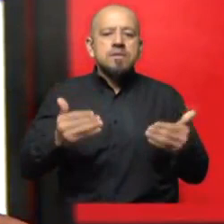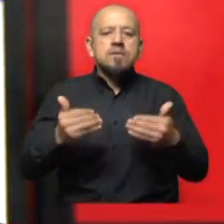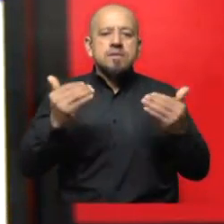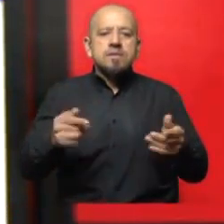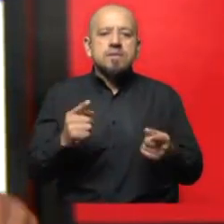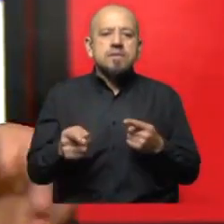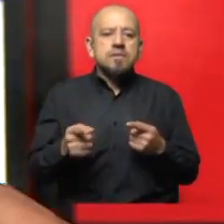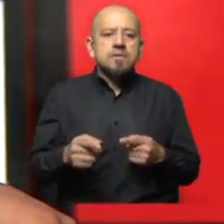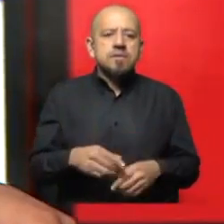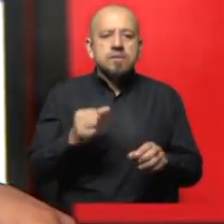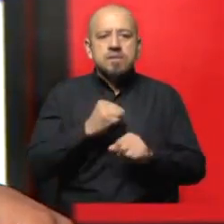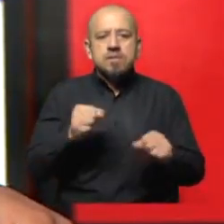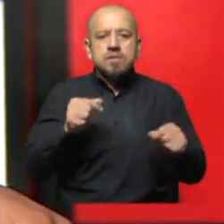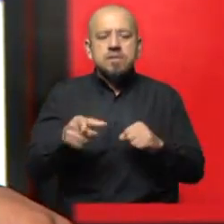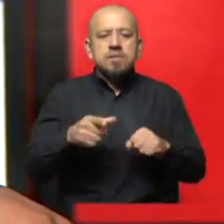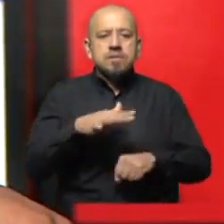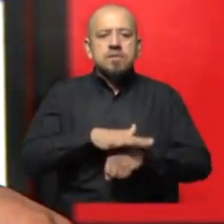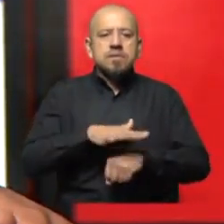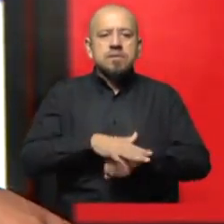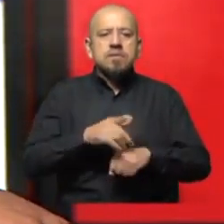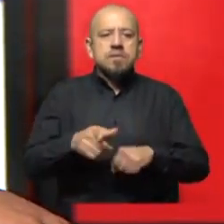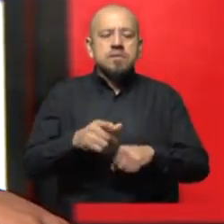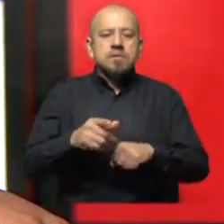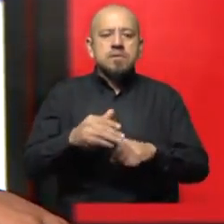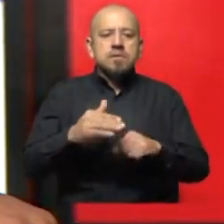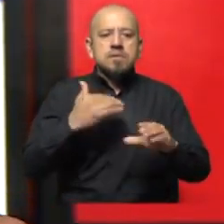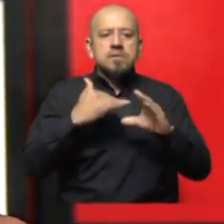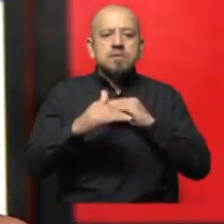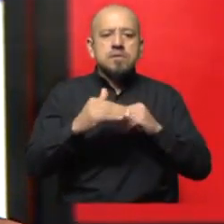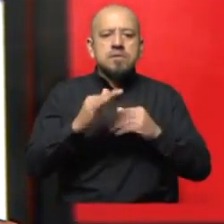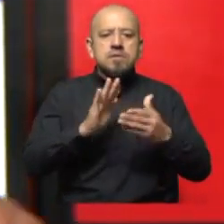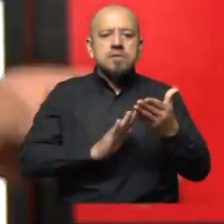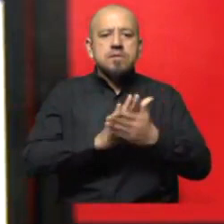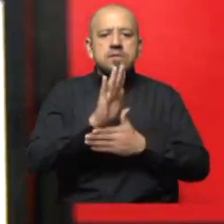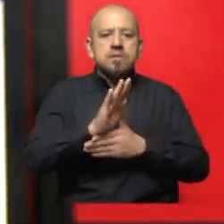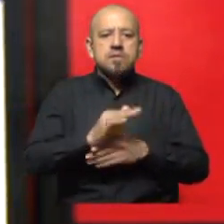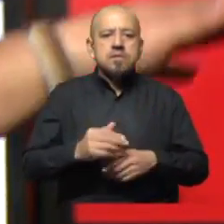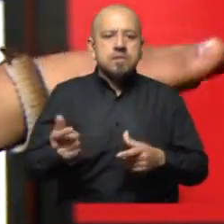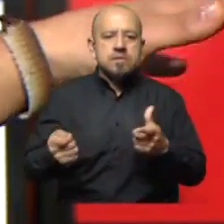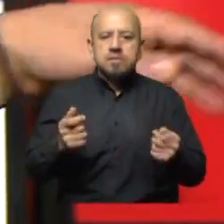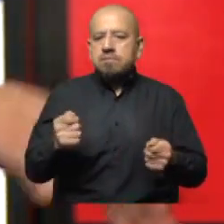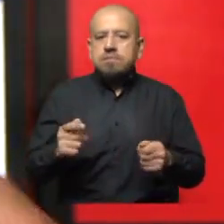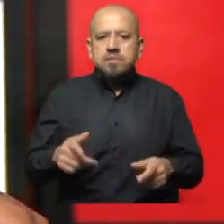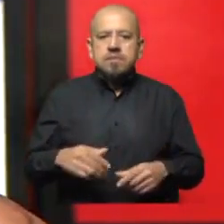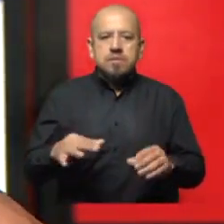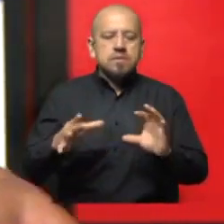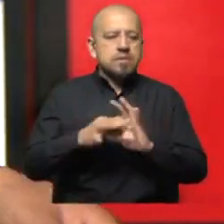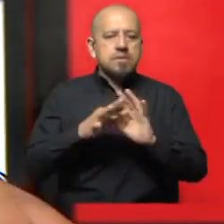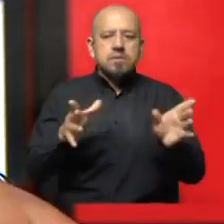no podía y en el momento que se mandó me acuerdo que el último apagar celular todo onda desconectar